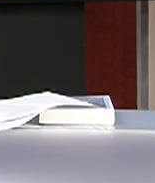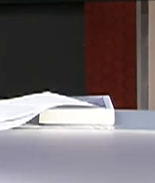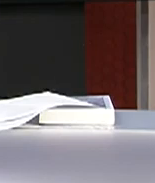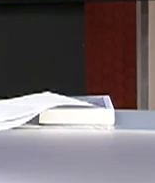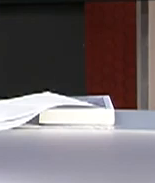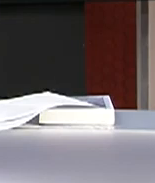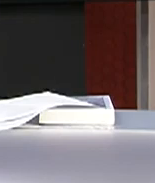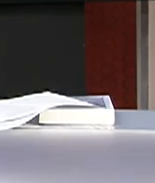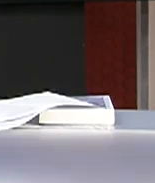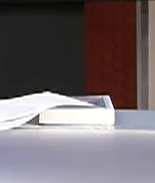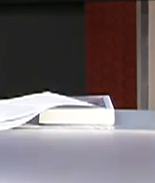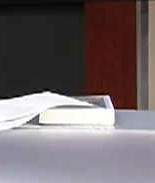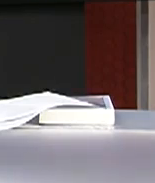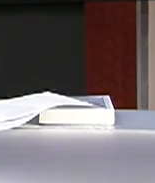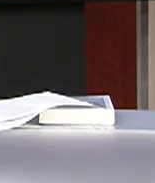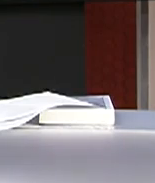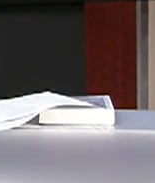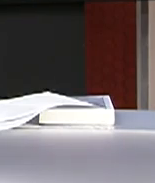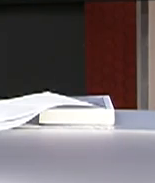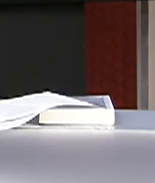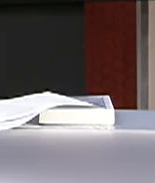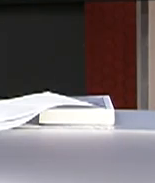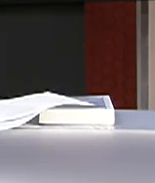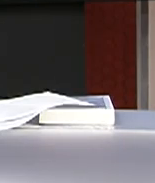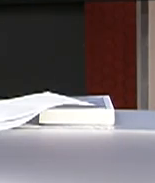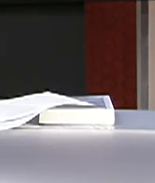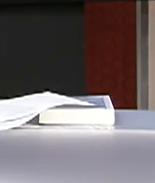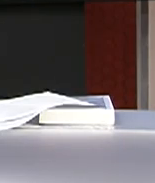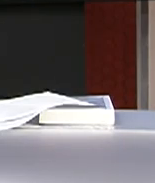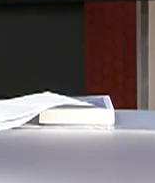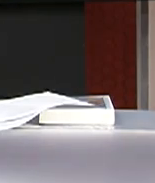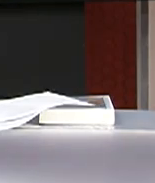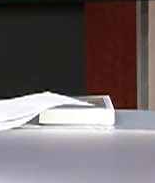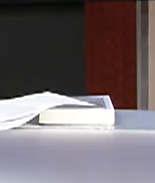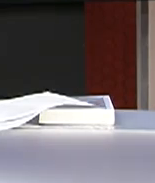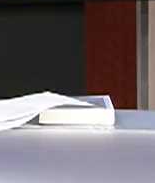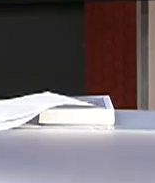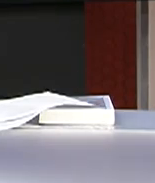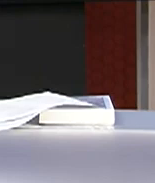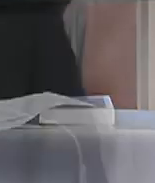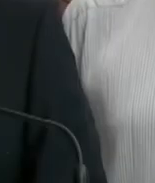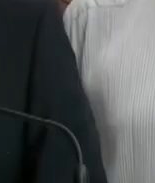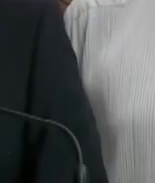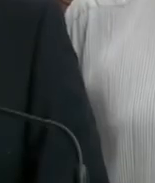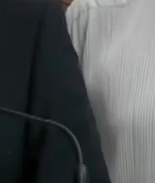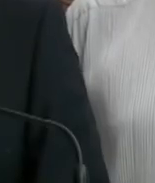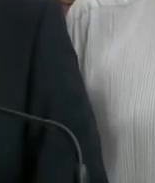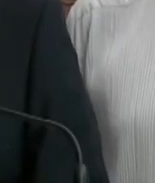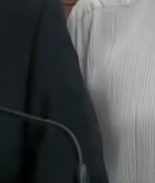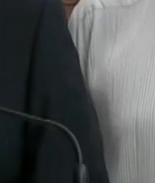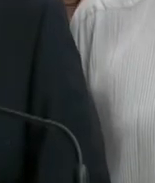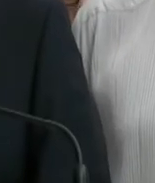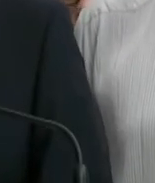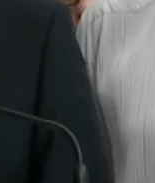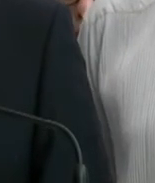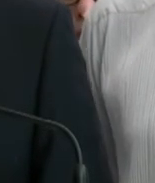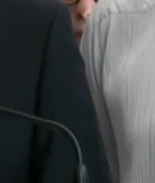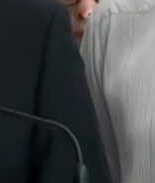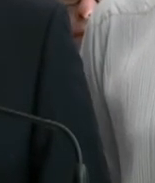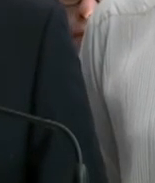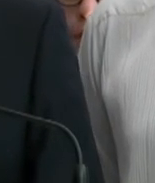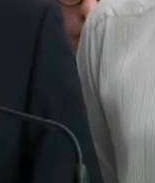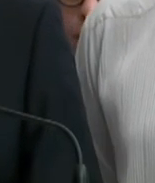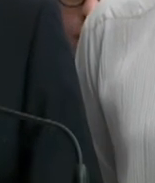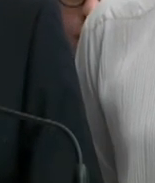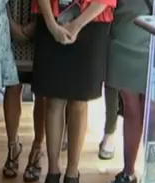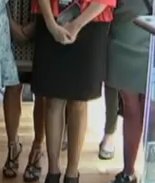Con motivo del Día Mundial de la Libertad de Expresión, el secretario de Gobernación, Miguel Ángel Osorio Chong, hizo un reconocimiento a todos aquellos que con vocación y